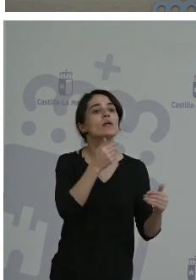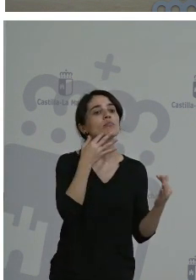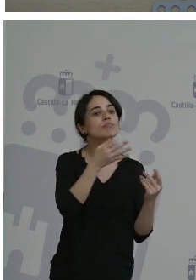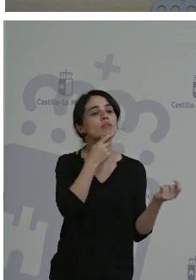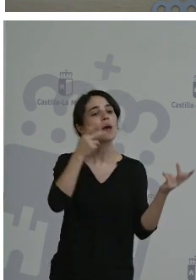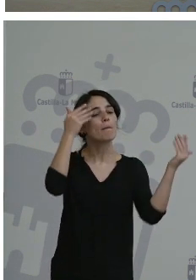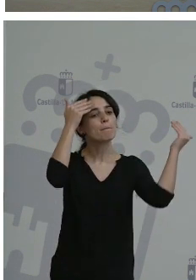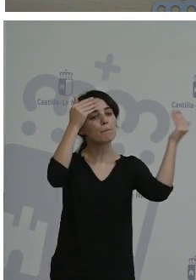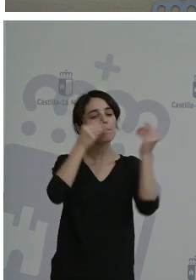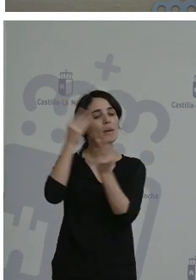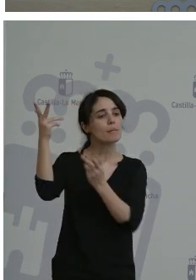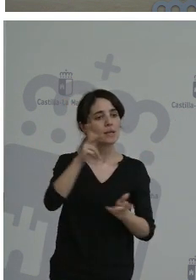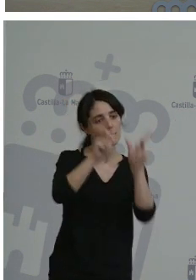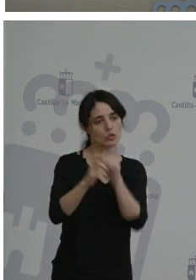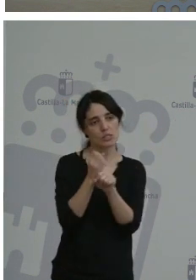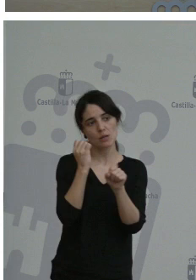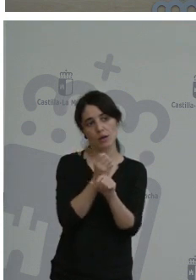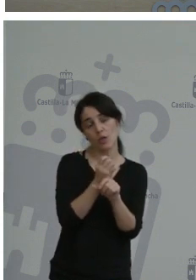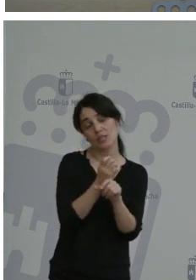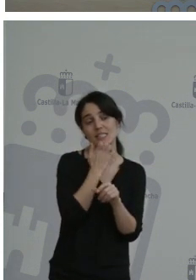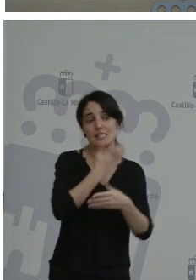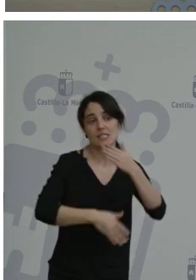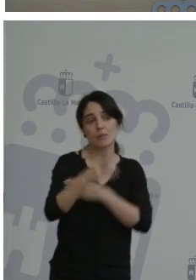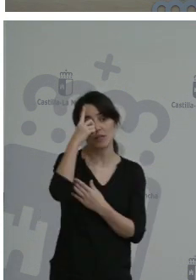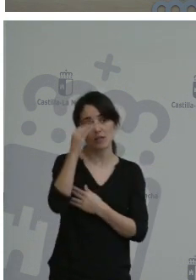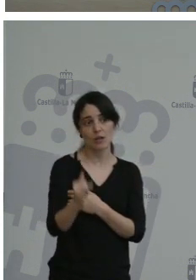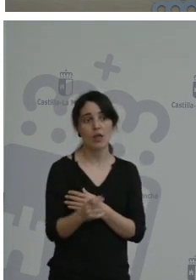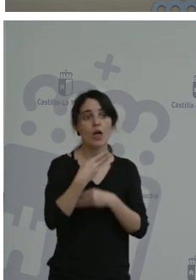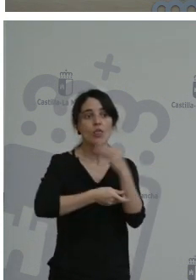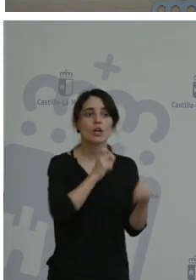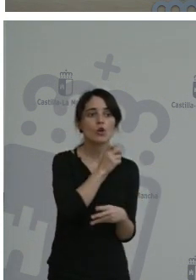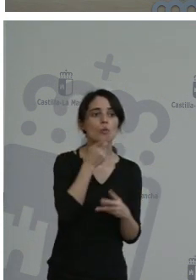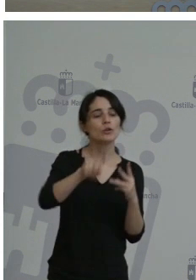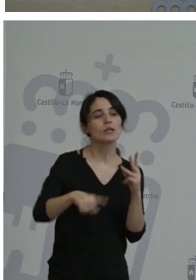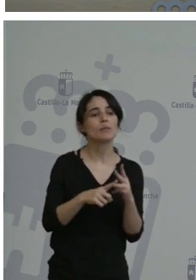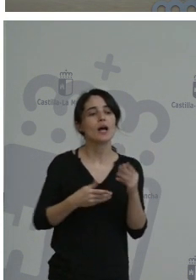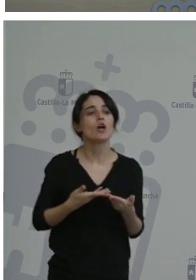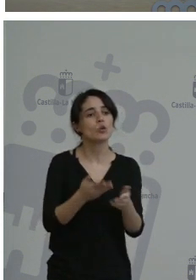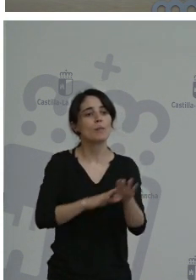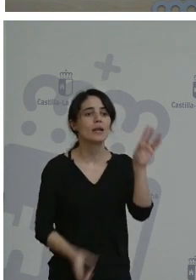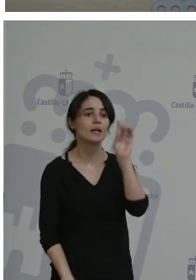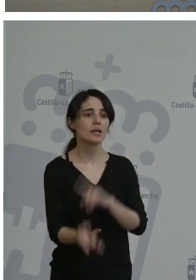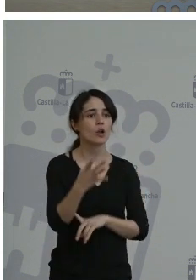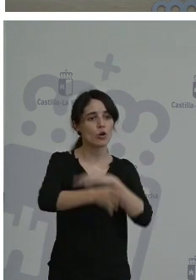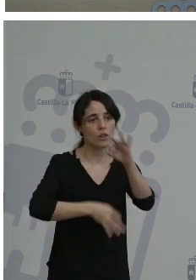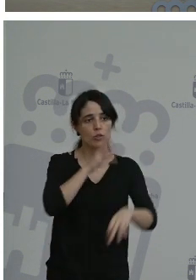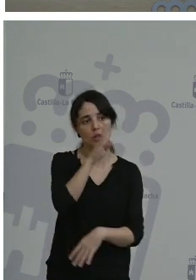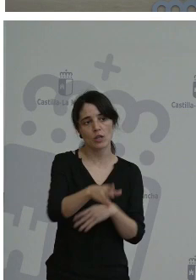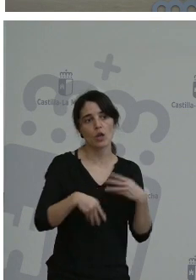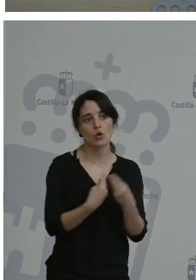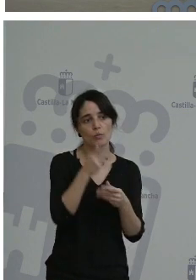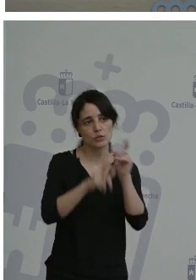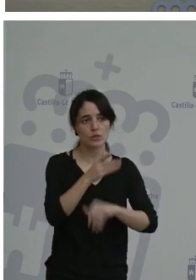trabajadores con discapacidad intelectual. O cómo pueden ayudar a crear organizaciones diversas e inclusivas los trabajadores con discapacidad